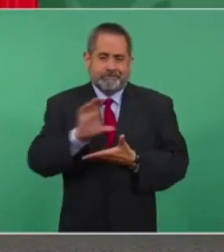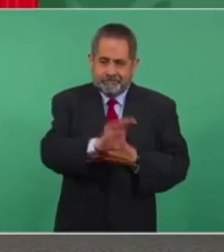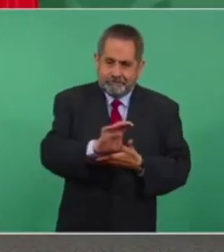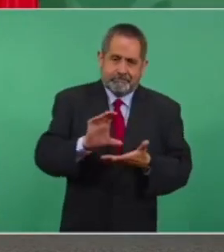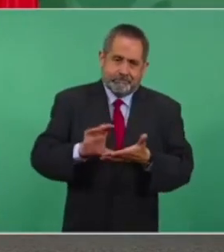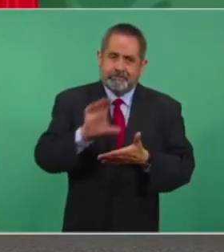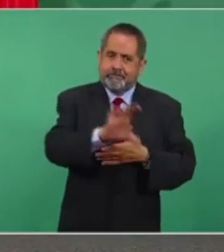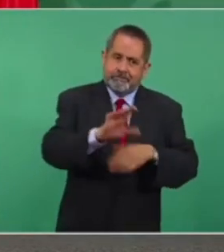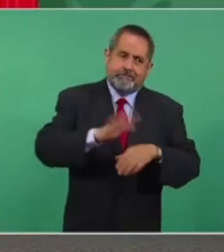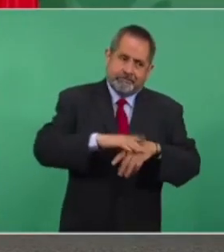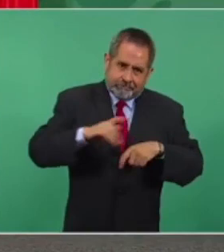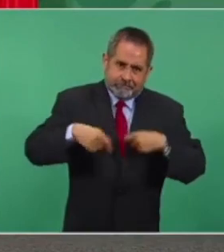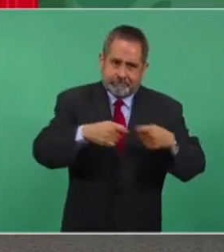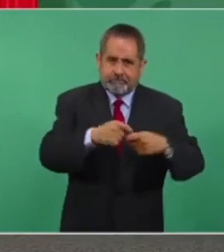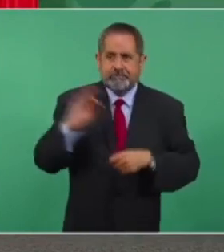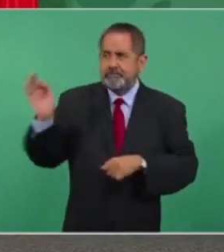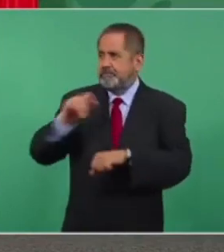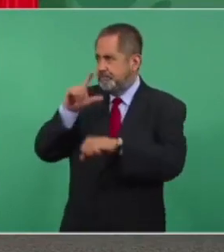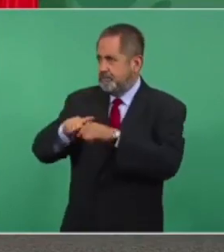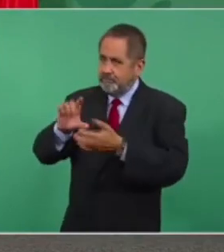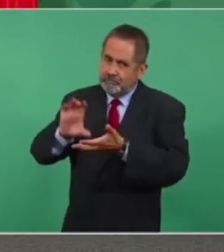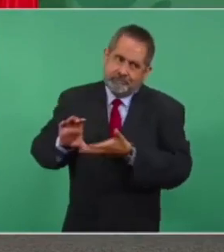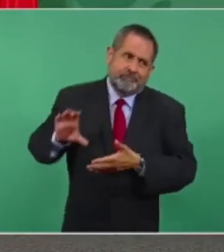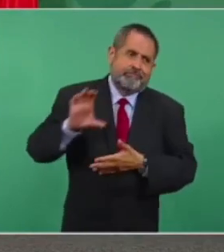más recursos de la Federación,